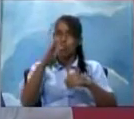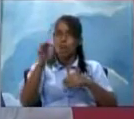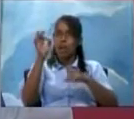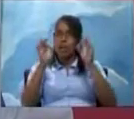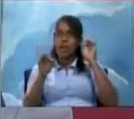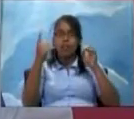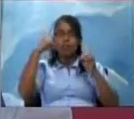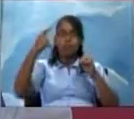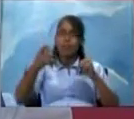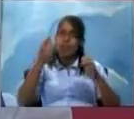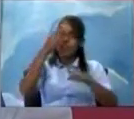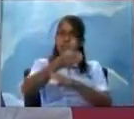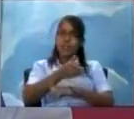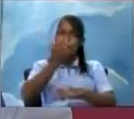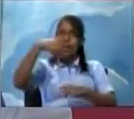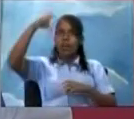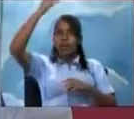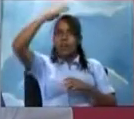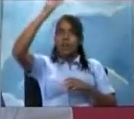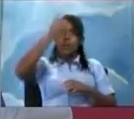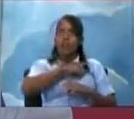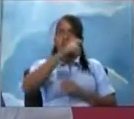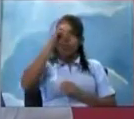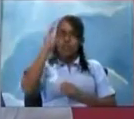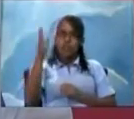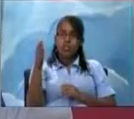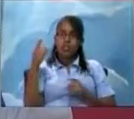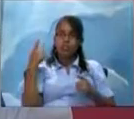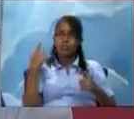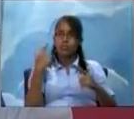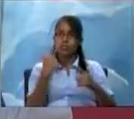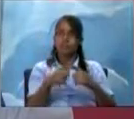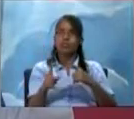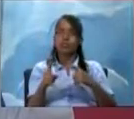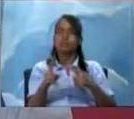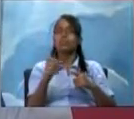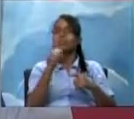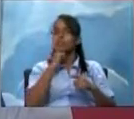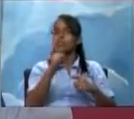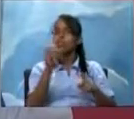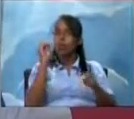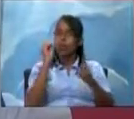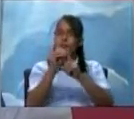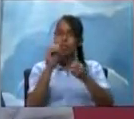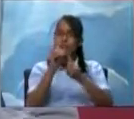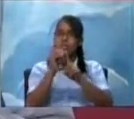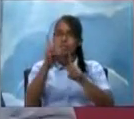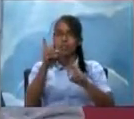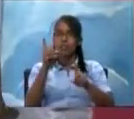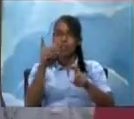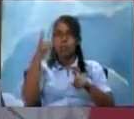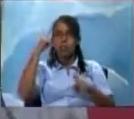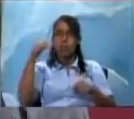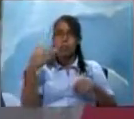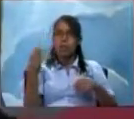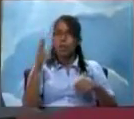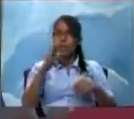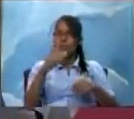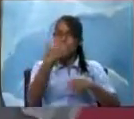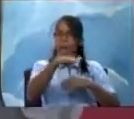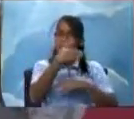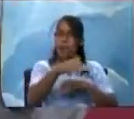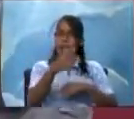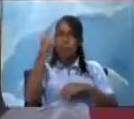ha elegido para entrar al reino de Dios. Pero es una alerta para los que